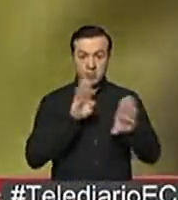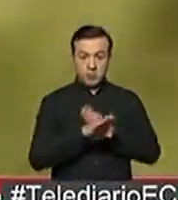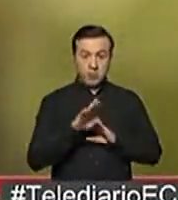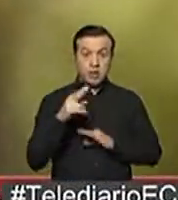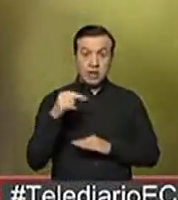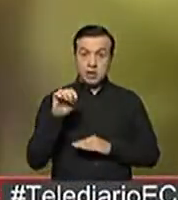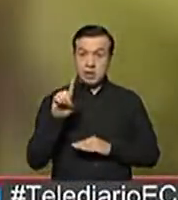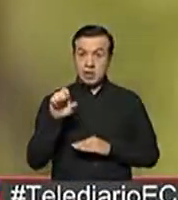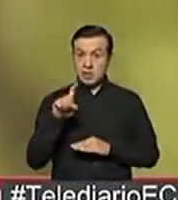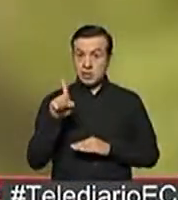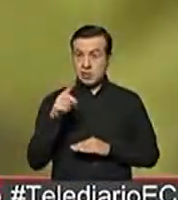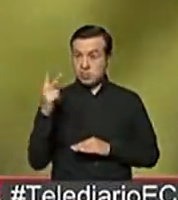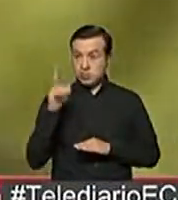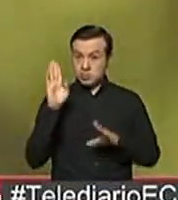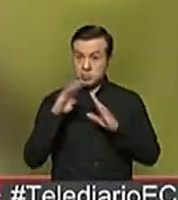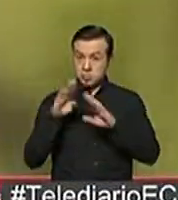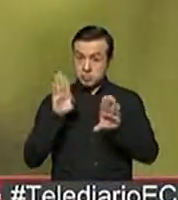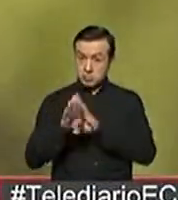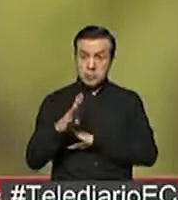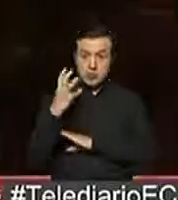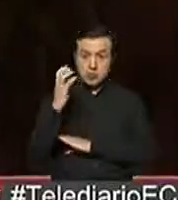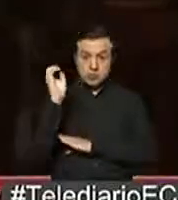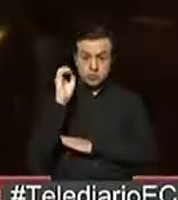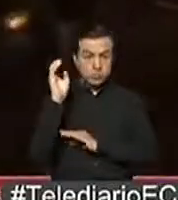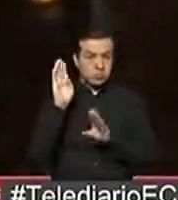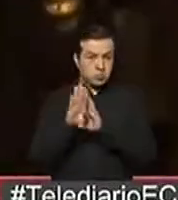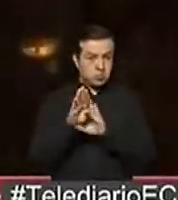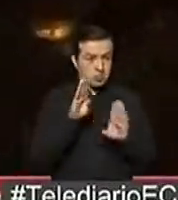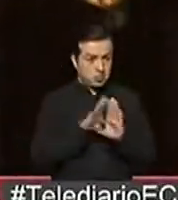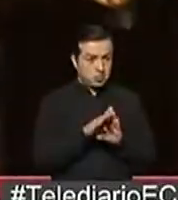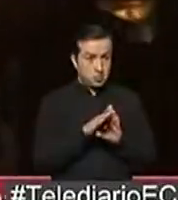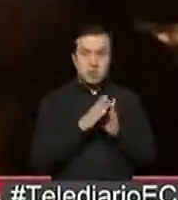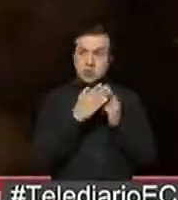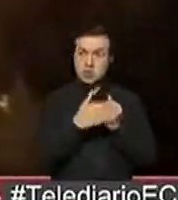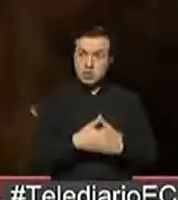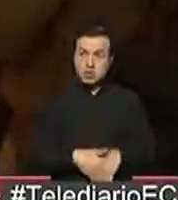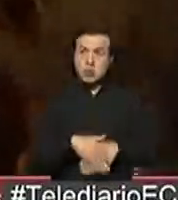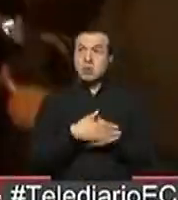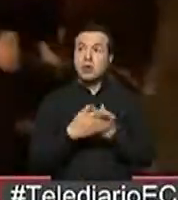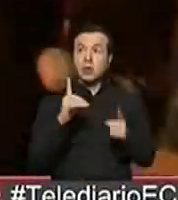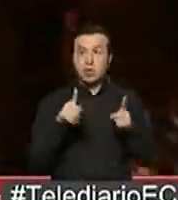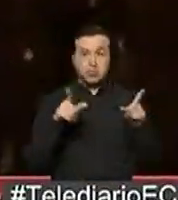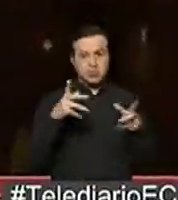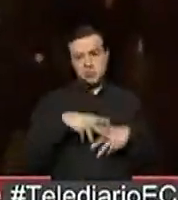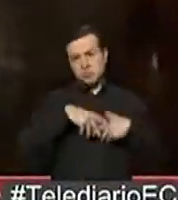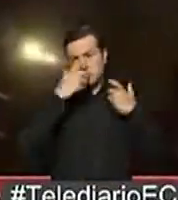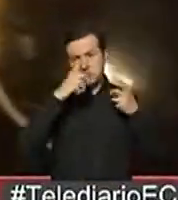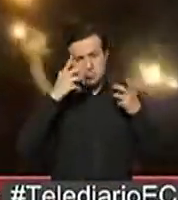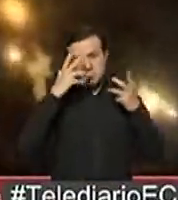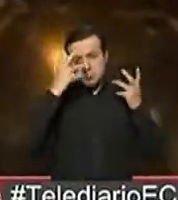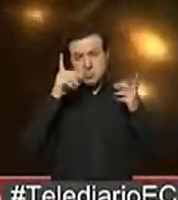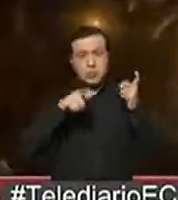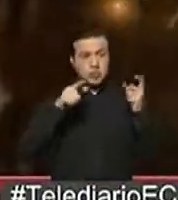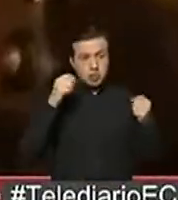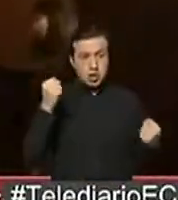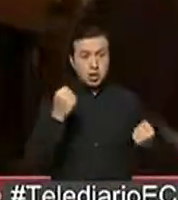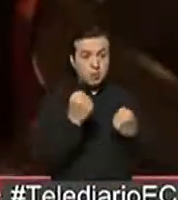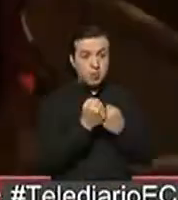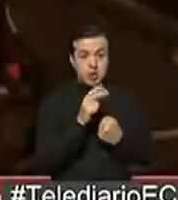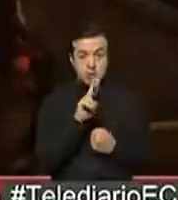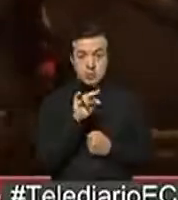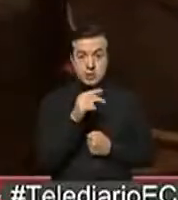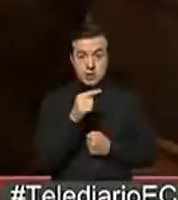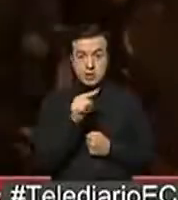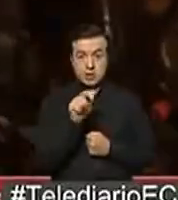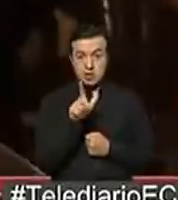Hernández, fueron allanados el pasado 14 de octubre. Al finalizar la audiencia no faltaron los reclamos y protestas de aquellos coidearios del